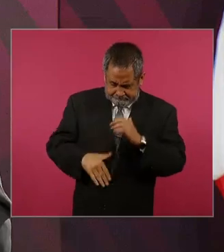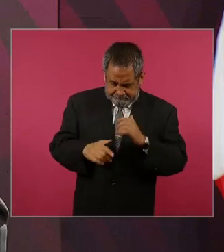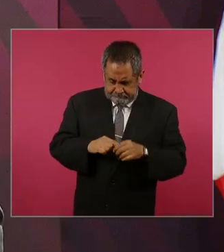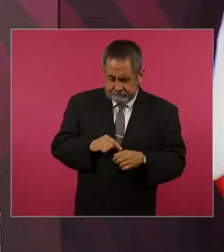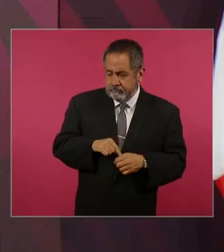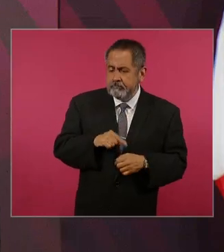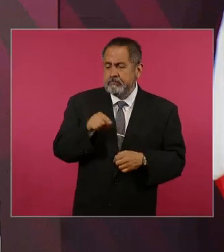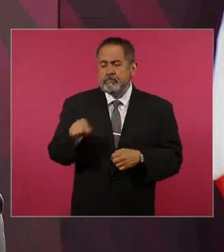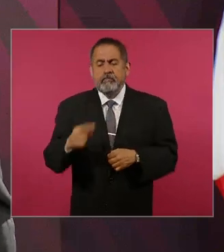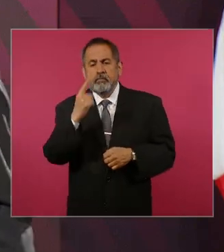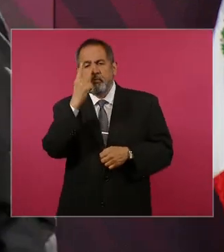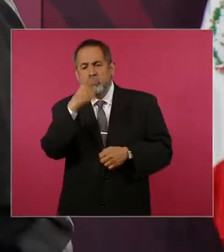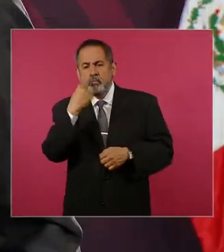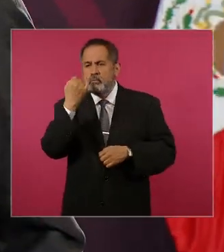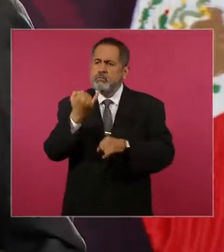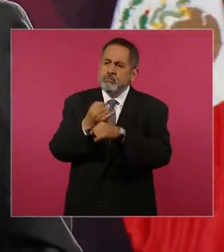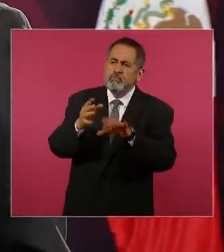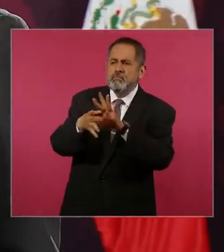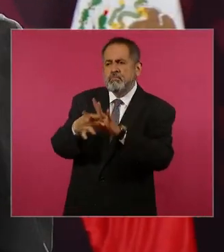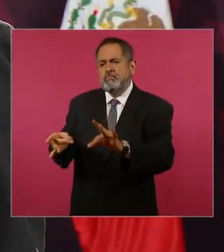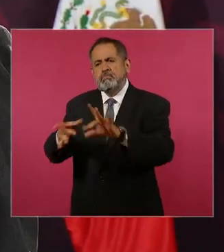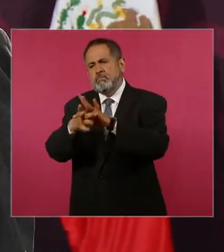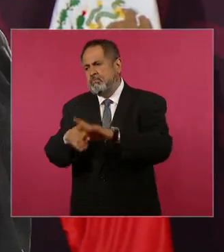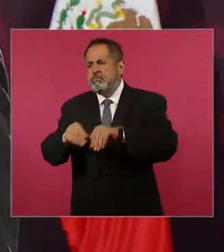a informarle al pueblo